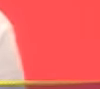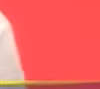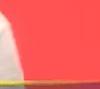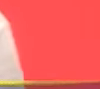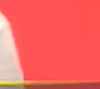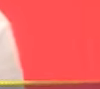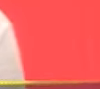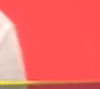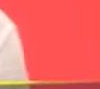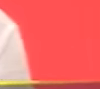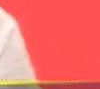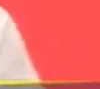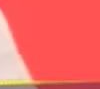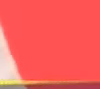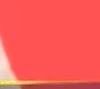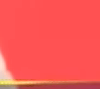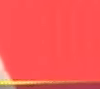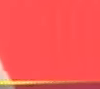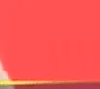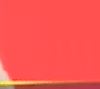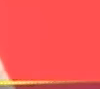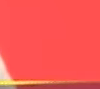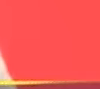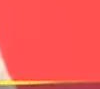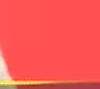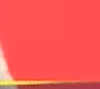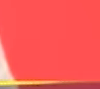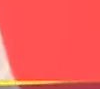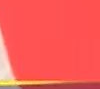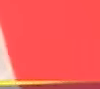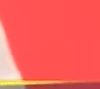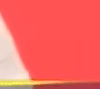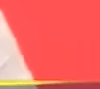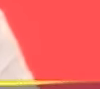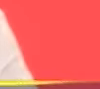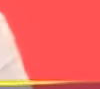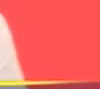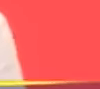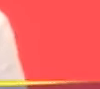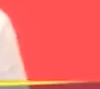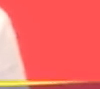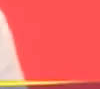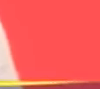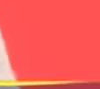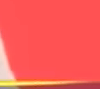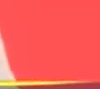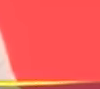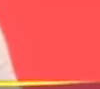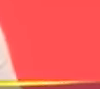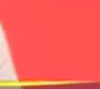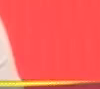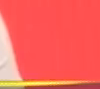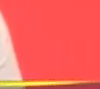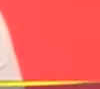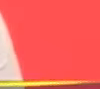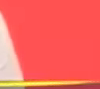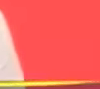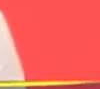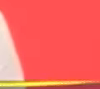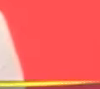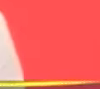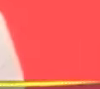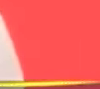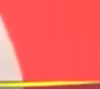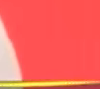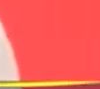Pueblos, estimado Arriaza, secretario ejecutivo del ALBA TSP. En primer lugar, quiero dar las gracias